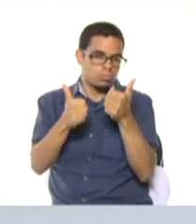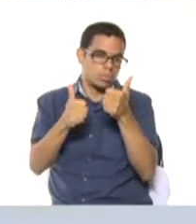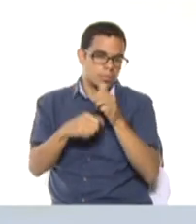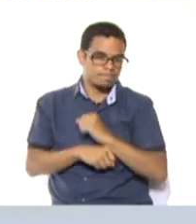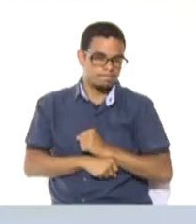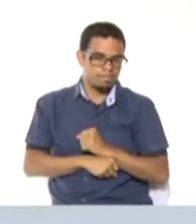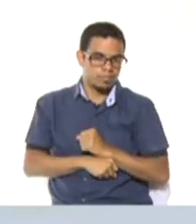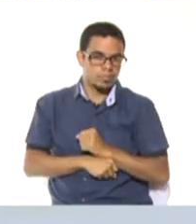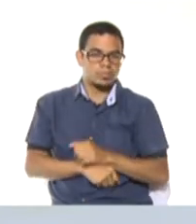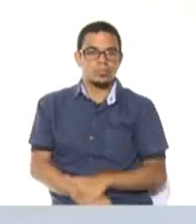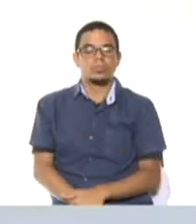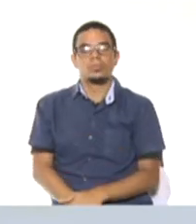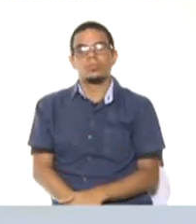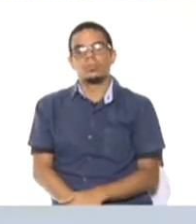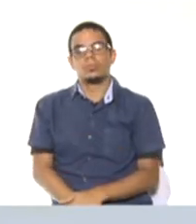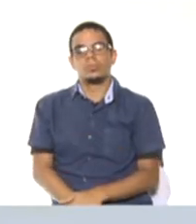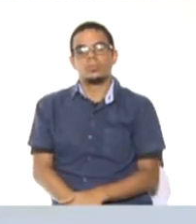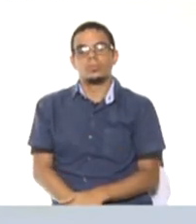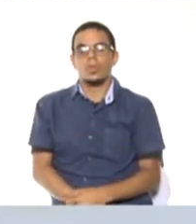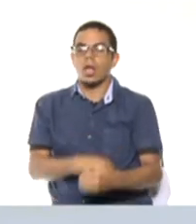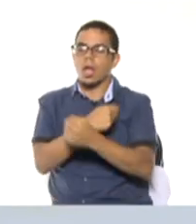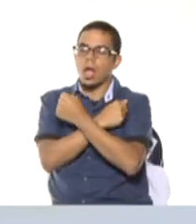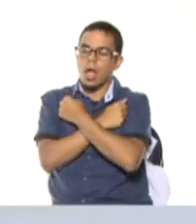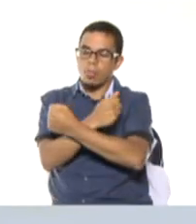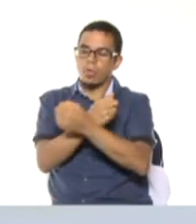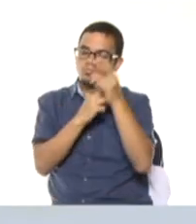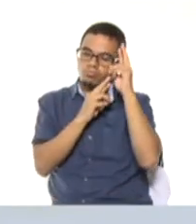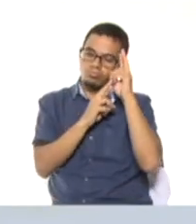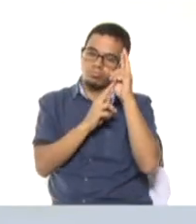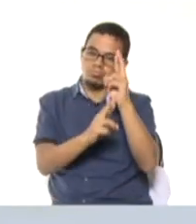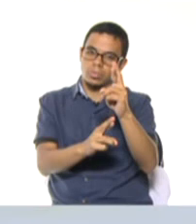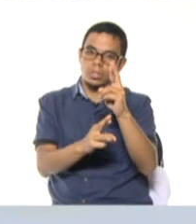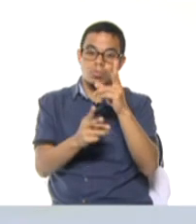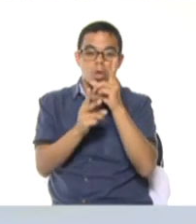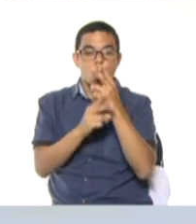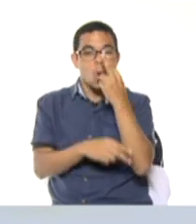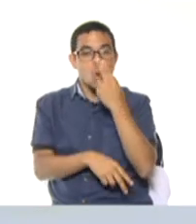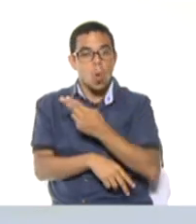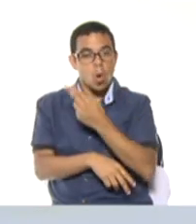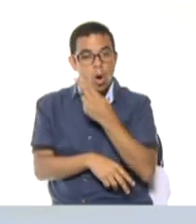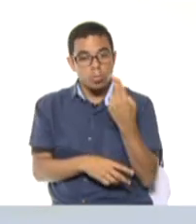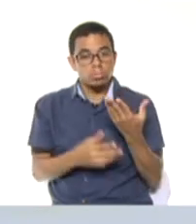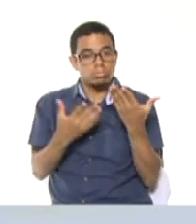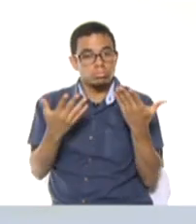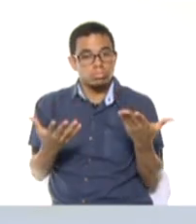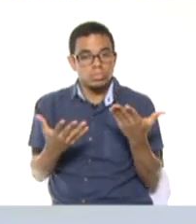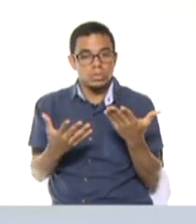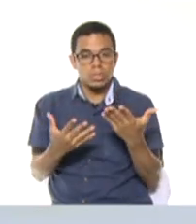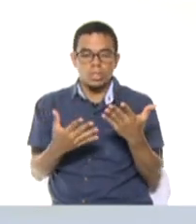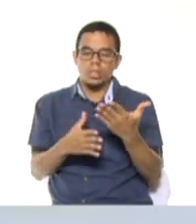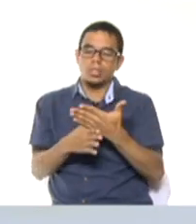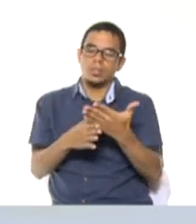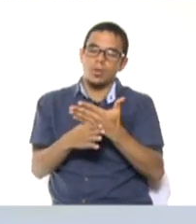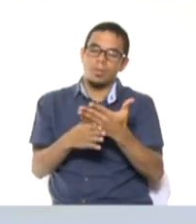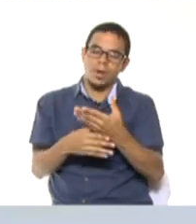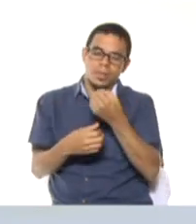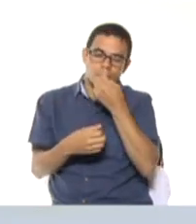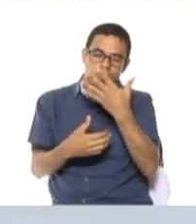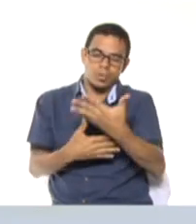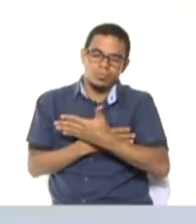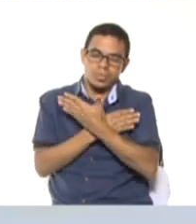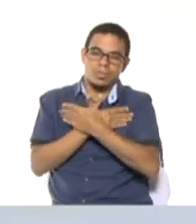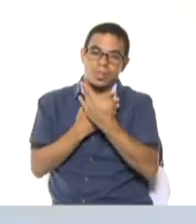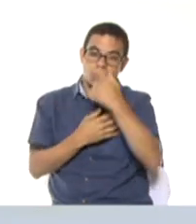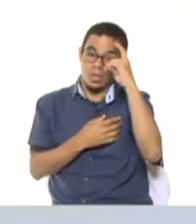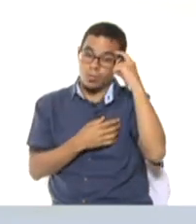llevar a cabo. Utilizando el amor, el respeto, el compromiso y sobre todo la empatía. Porque recuerden